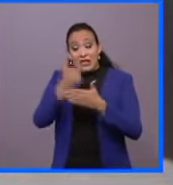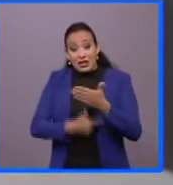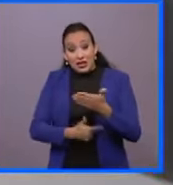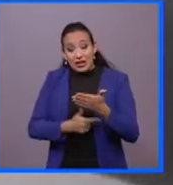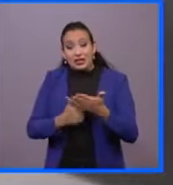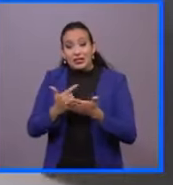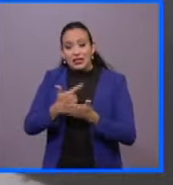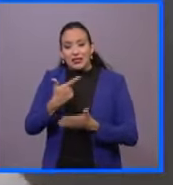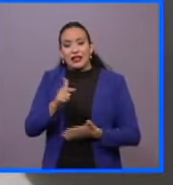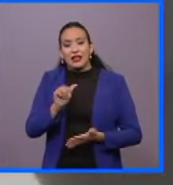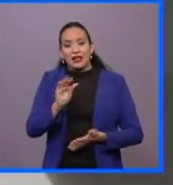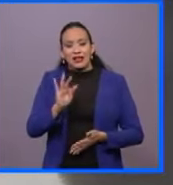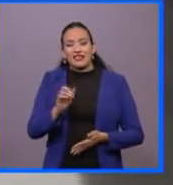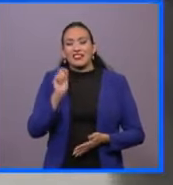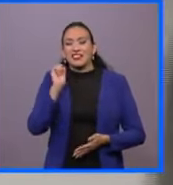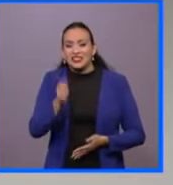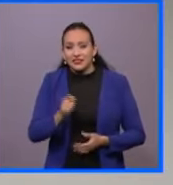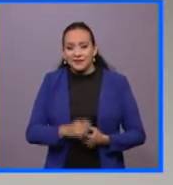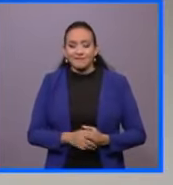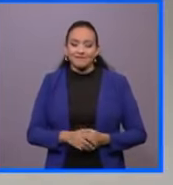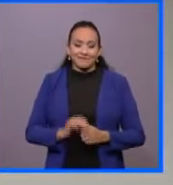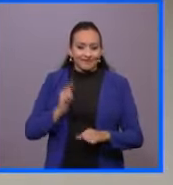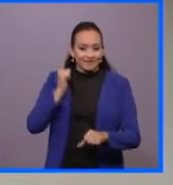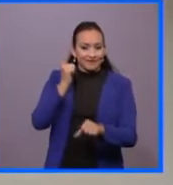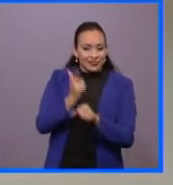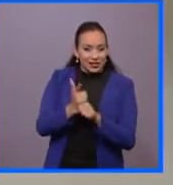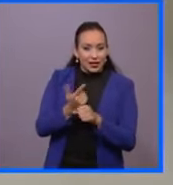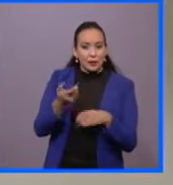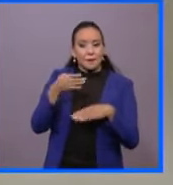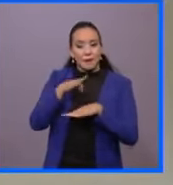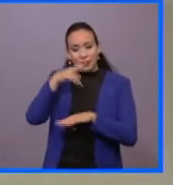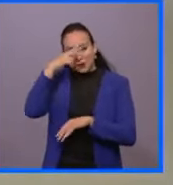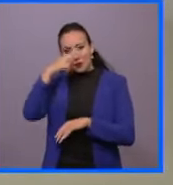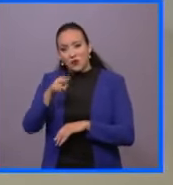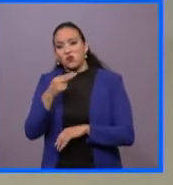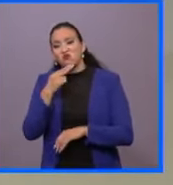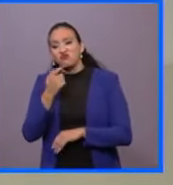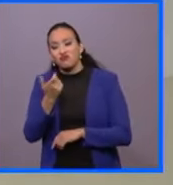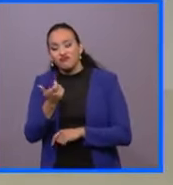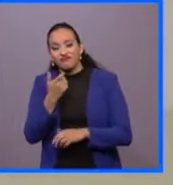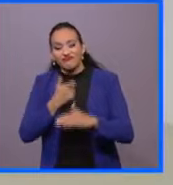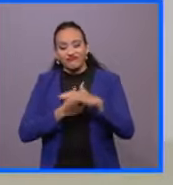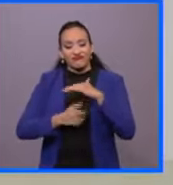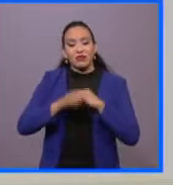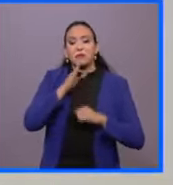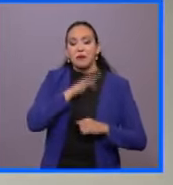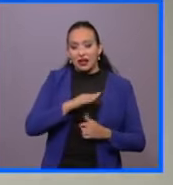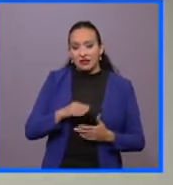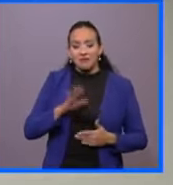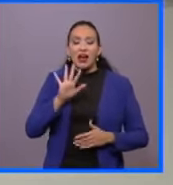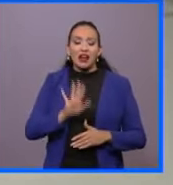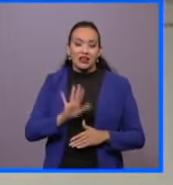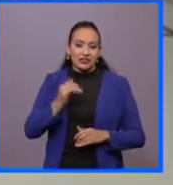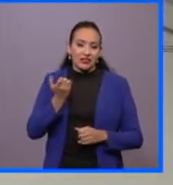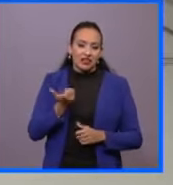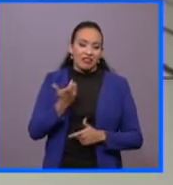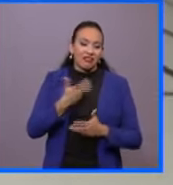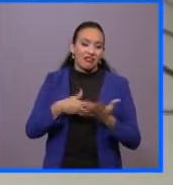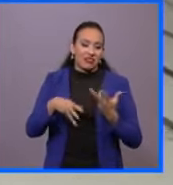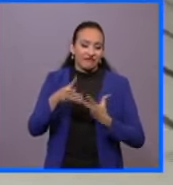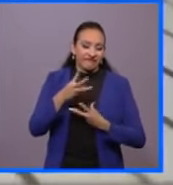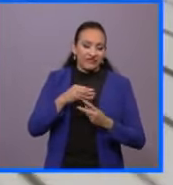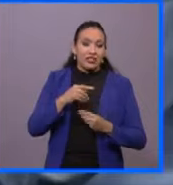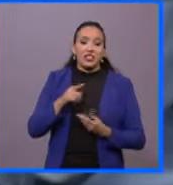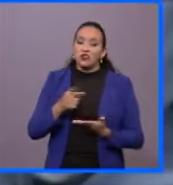del GAFI, lo que implica que se identificó una jurisdicción con medidas deficientes para el combate del lavado de dinero y financiamiento